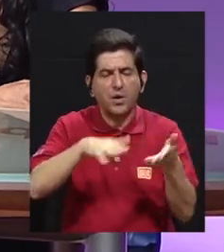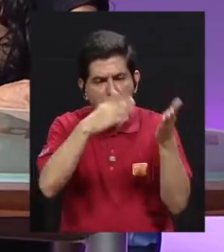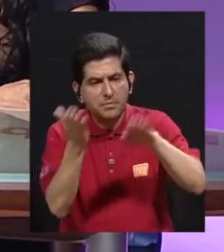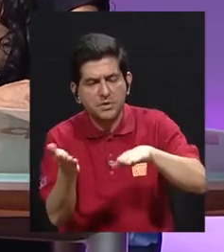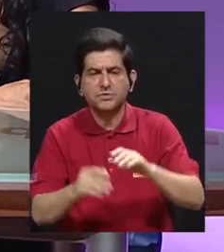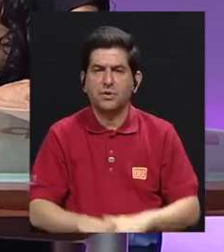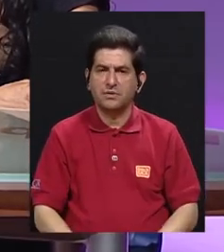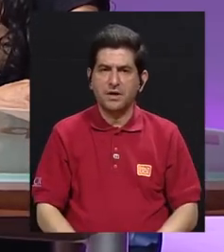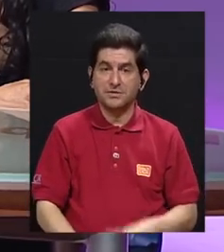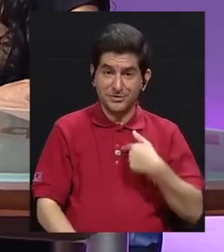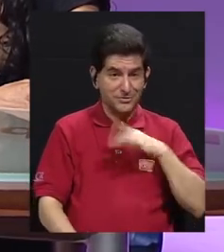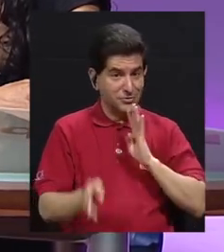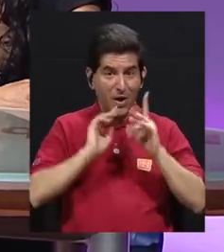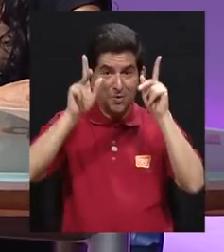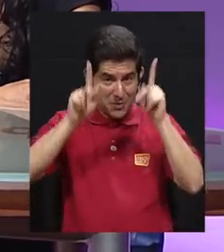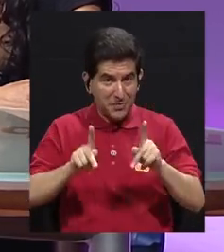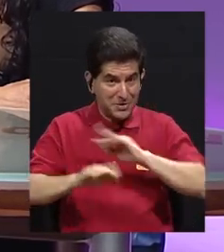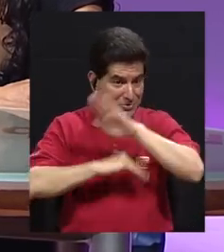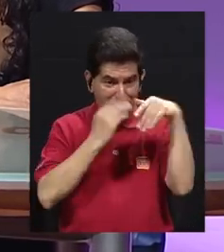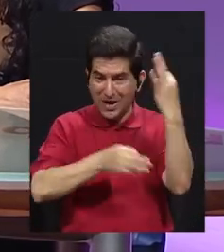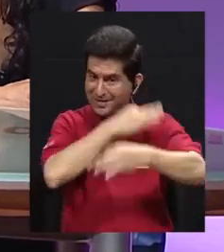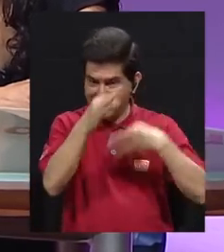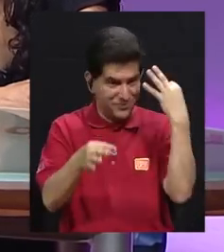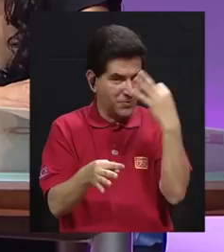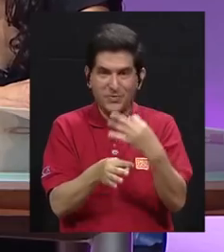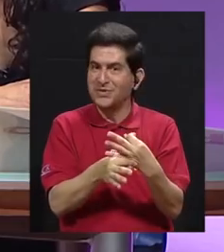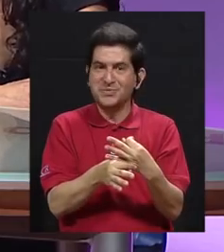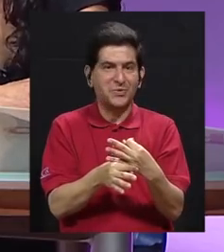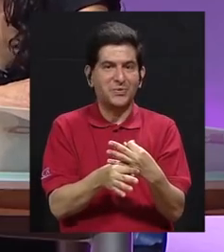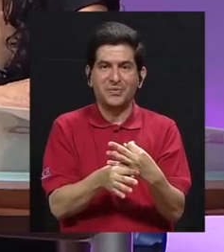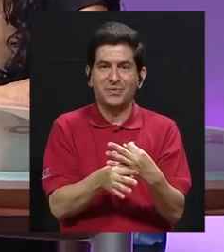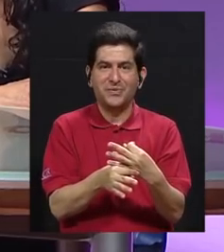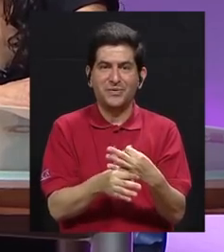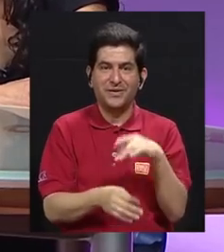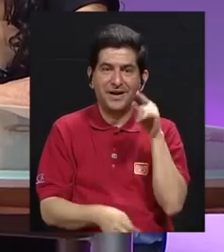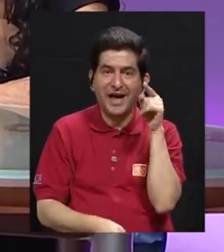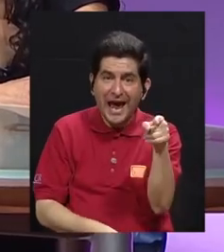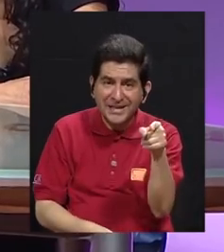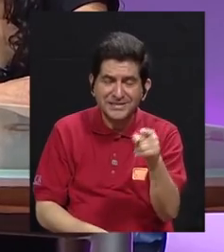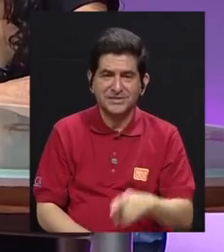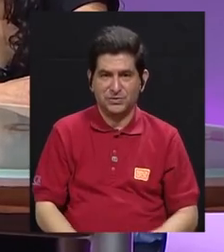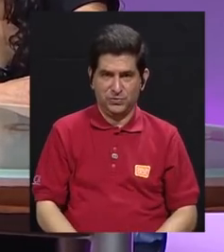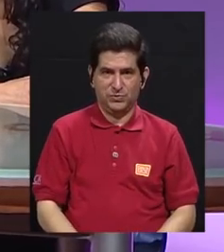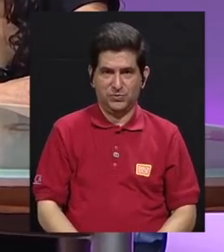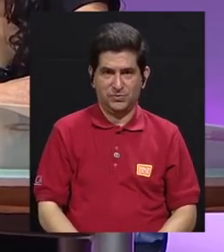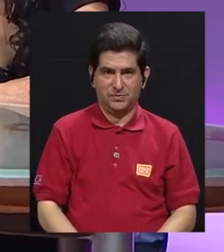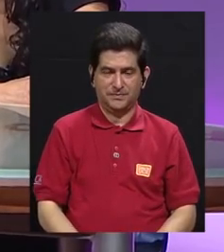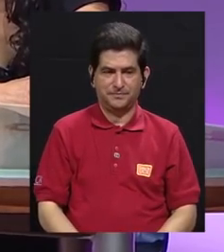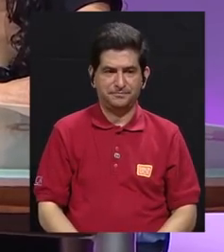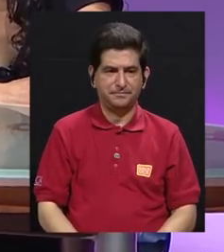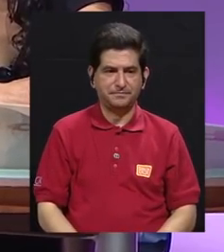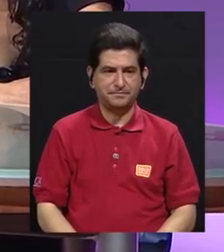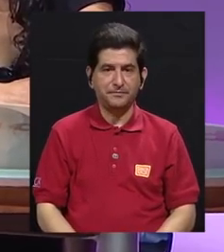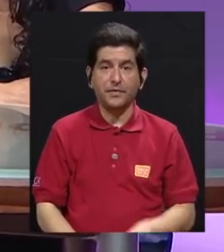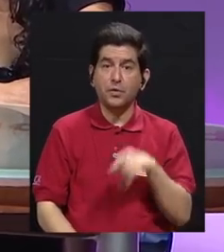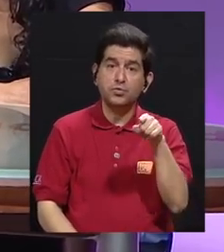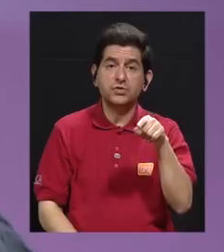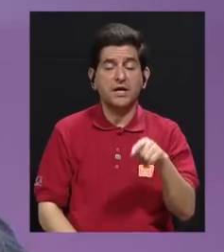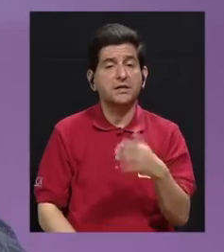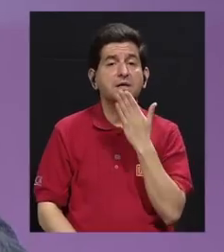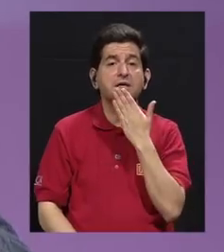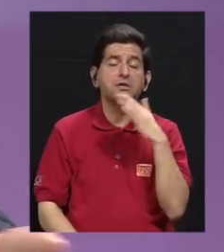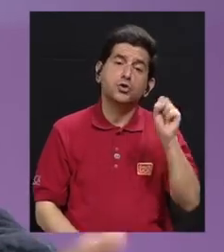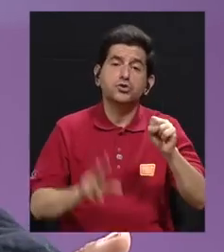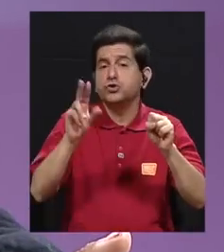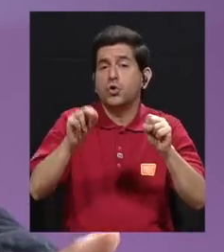cementerio, dialoga con los muertos. Estoy hablando de gente de todo tipo. Eso se va a volver, o sea,